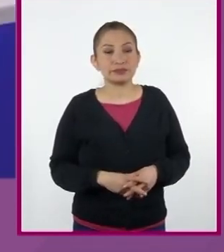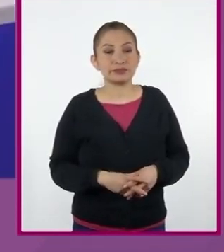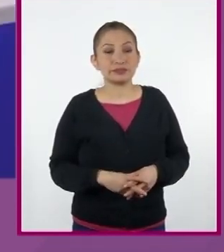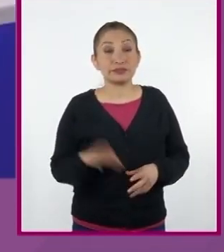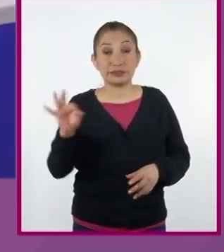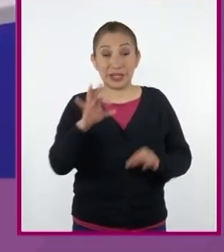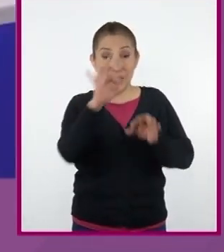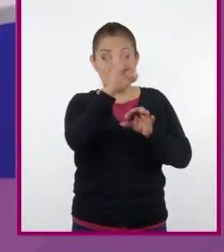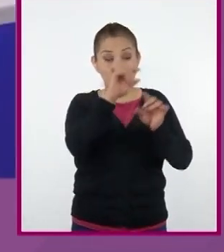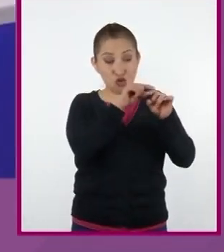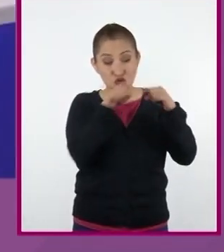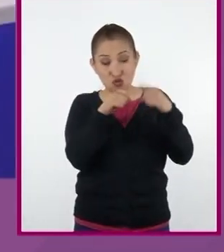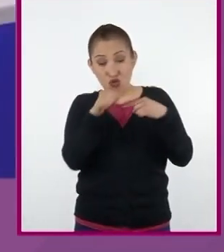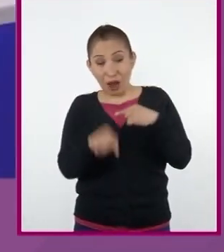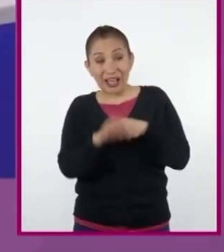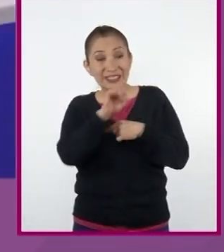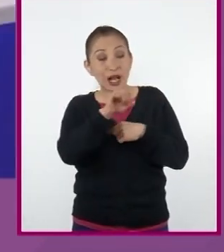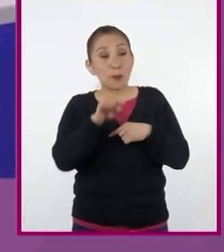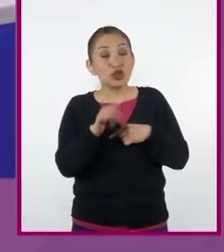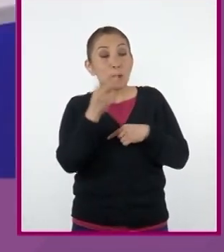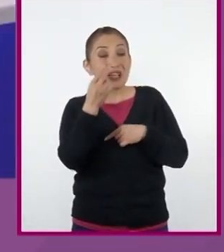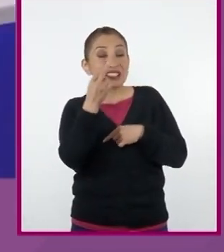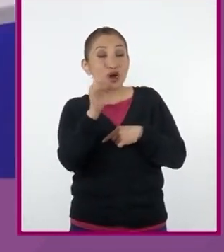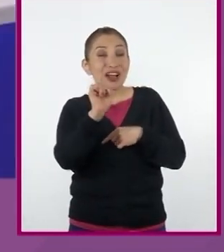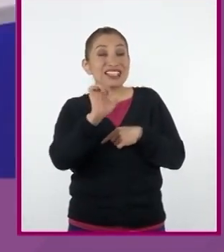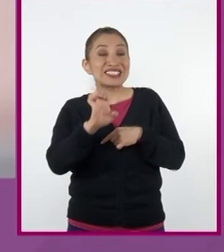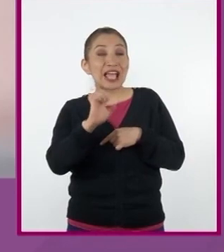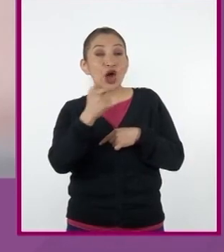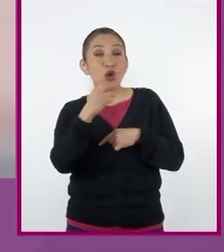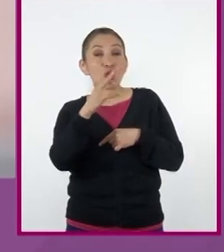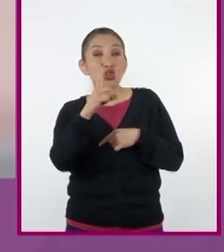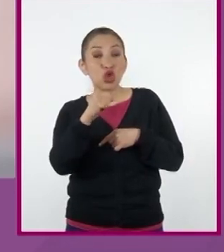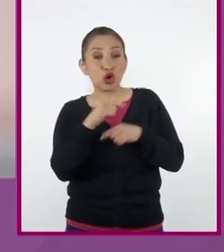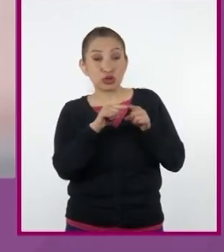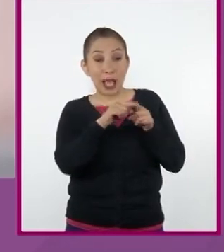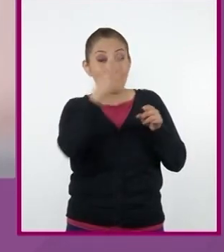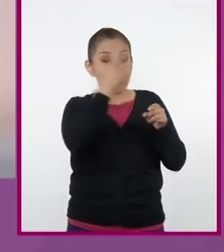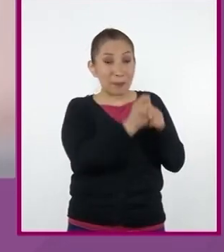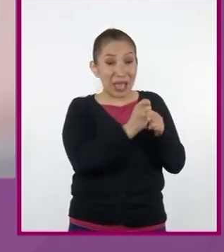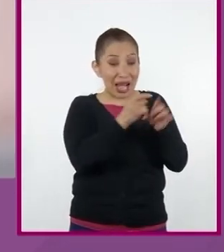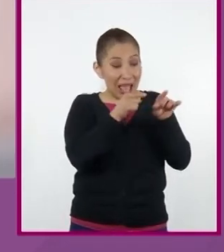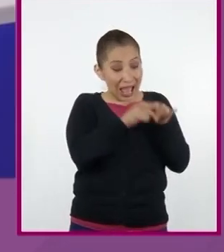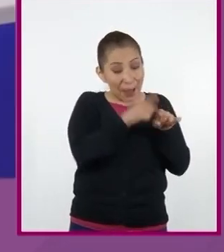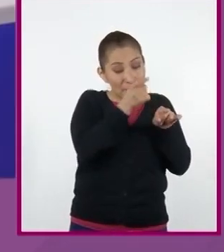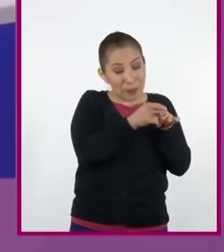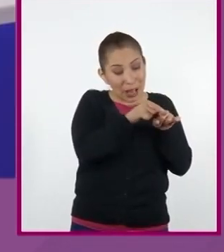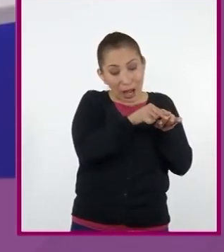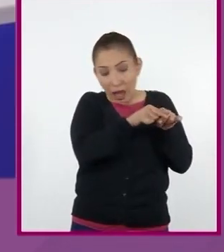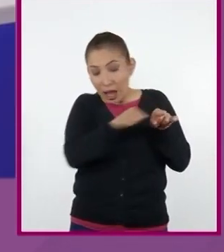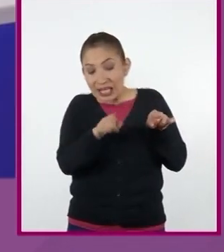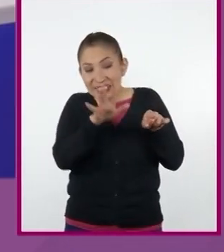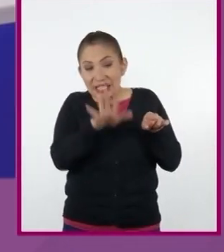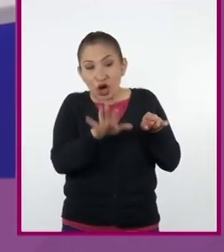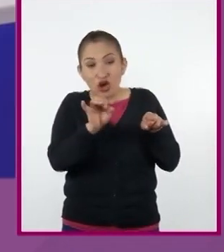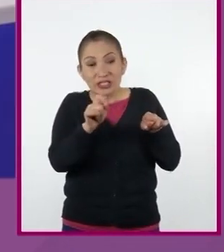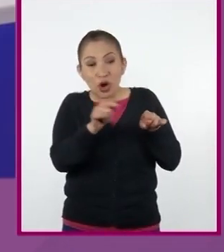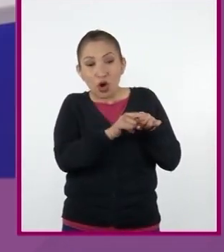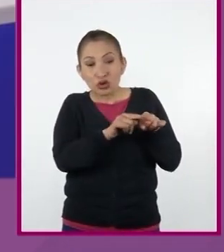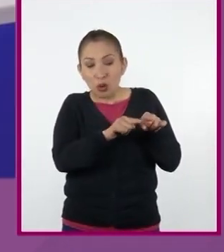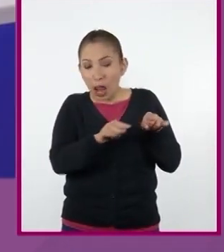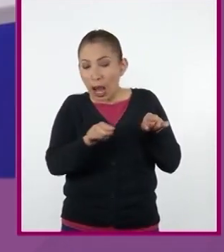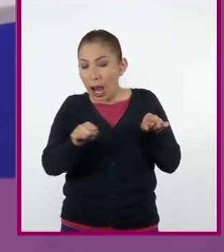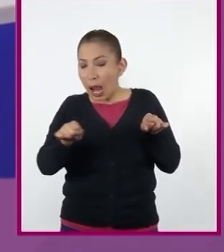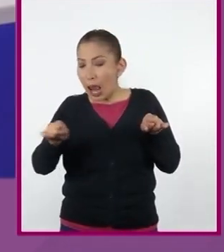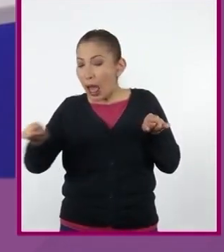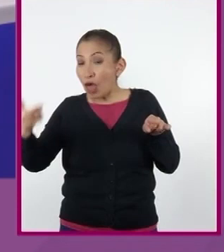Si el balín tardó 0.25 segundos en llegar a la primera marca y 5 segundos en recorrer